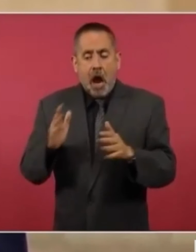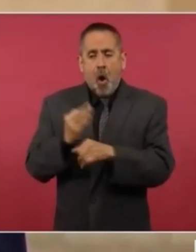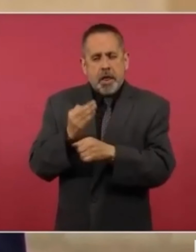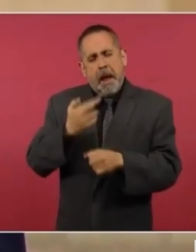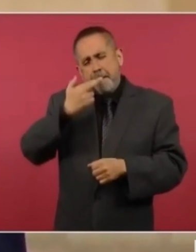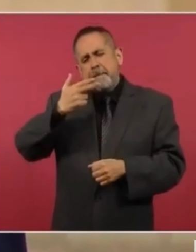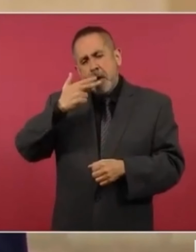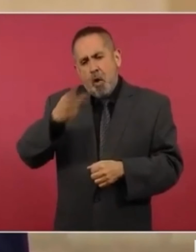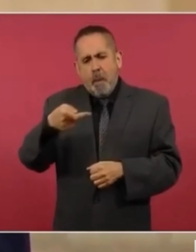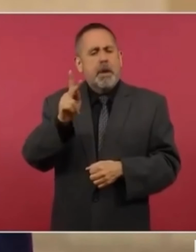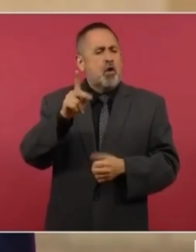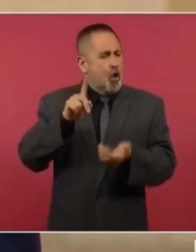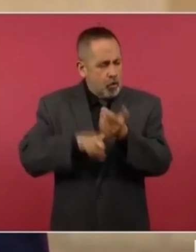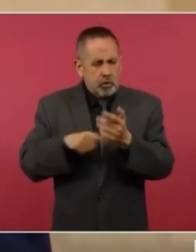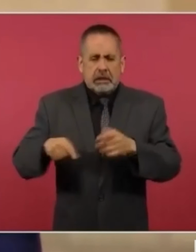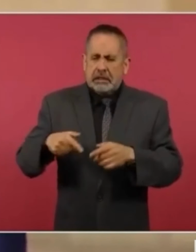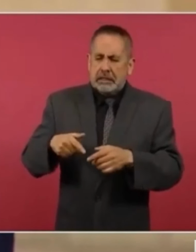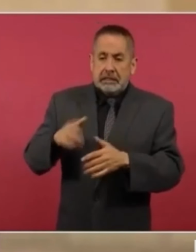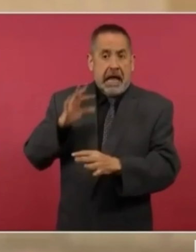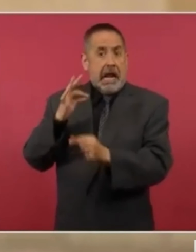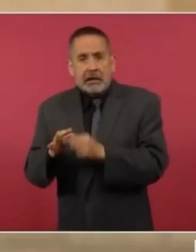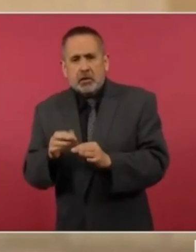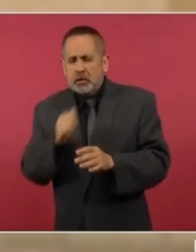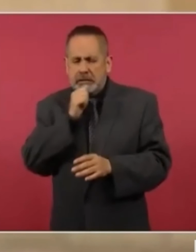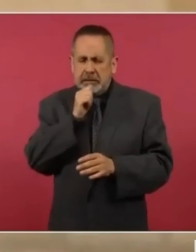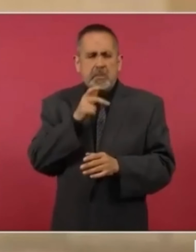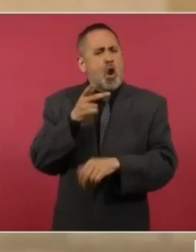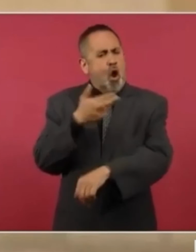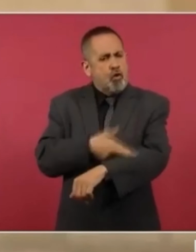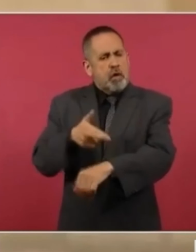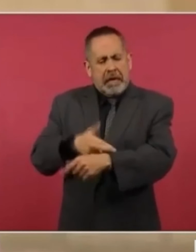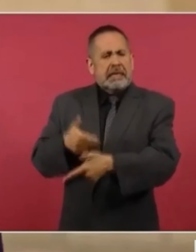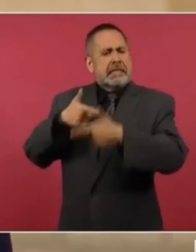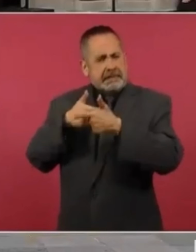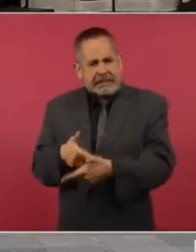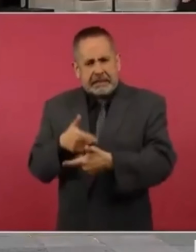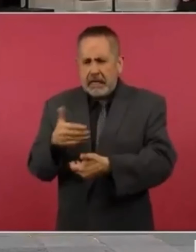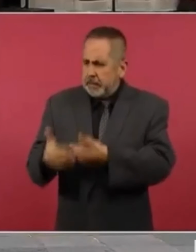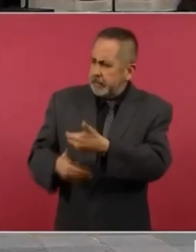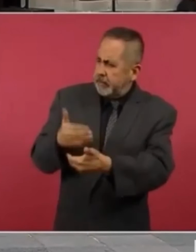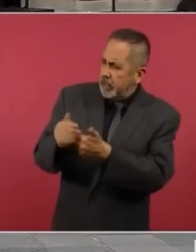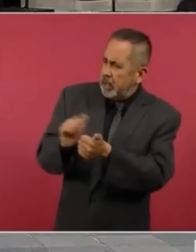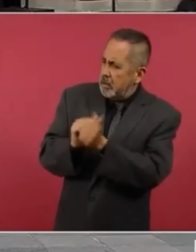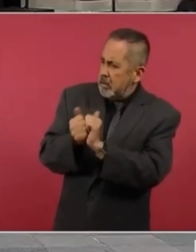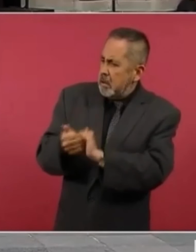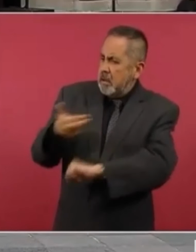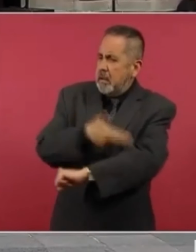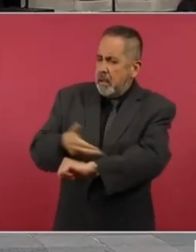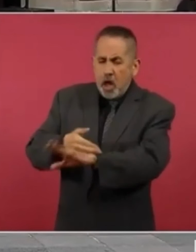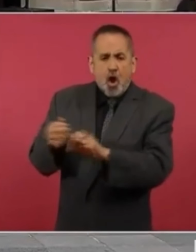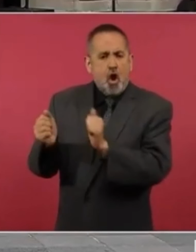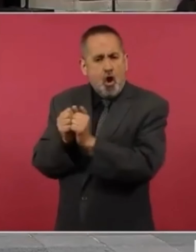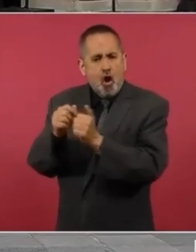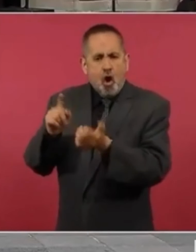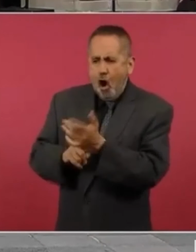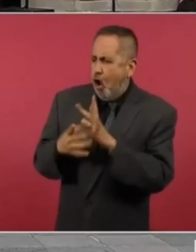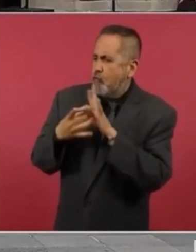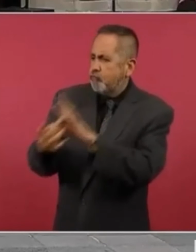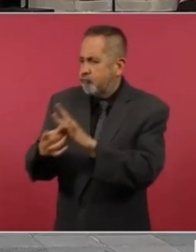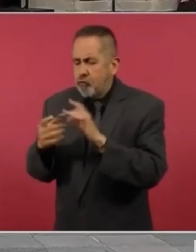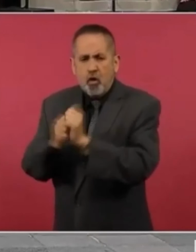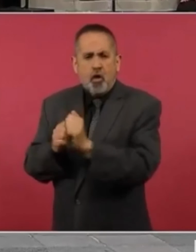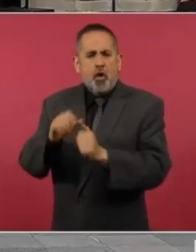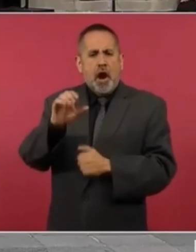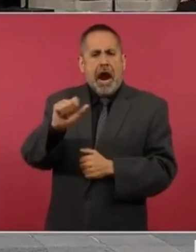pero seguiremos trabajando para garantizar que esto se produzca. Al mismo tiempo, trabajamos con aliados en el